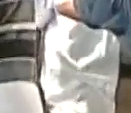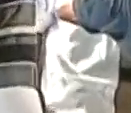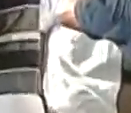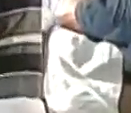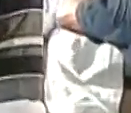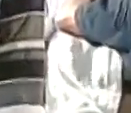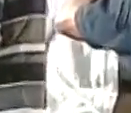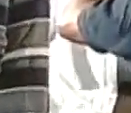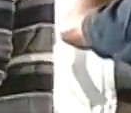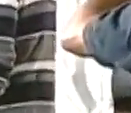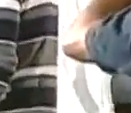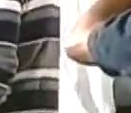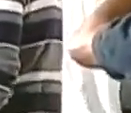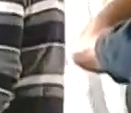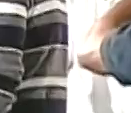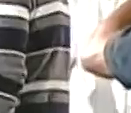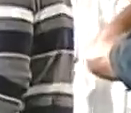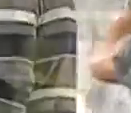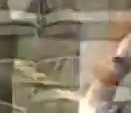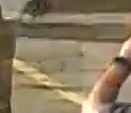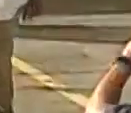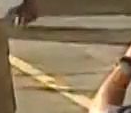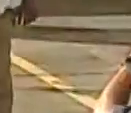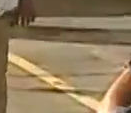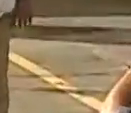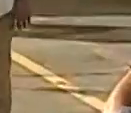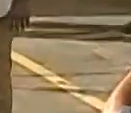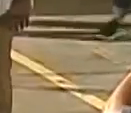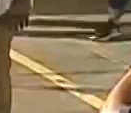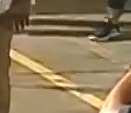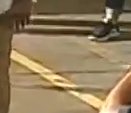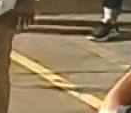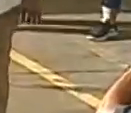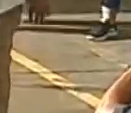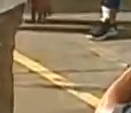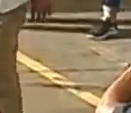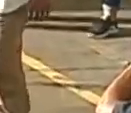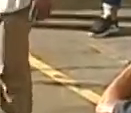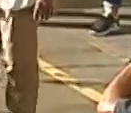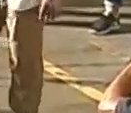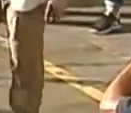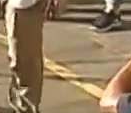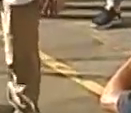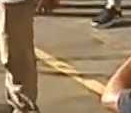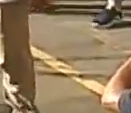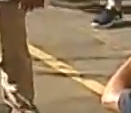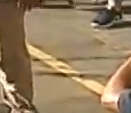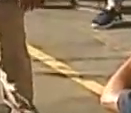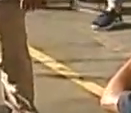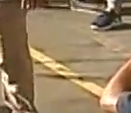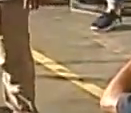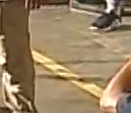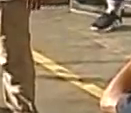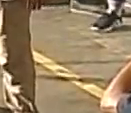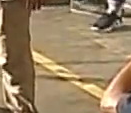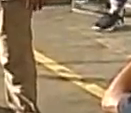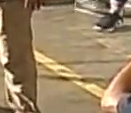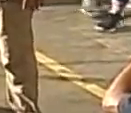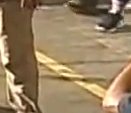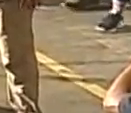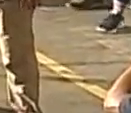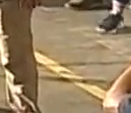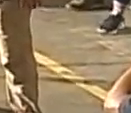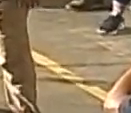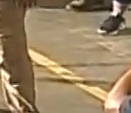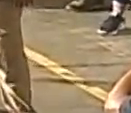En todita Venezuela y para el mundo solito, es el café que exportamos de este país tan bonito. Le pido a mi Nazareno y también a